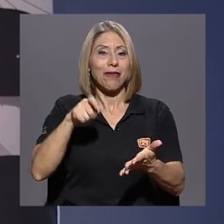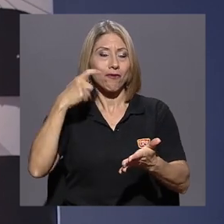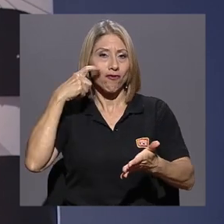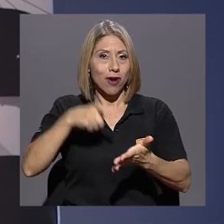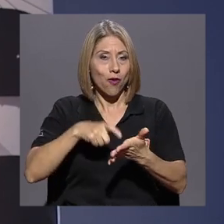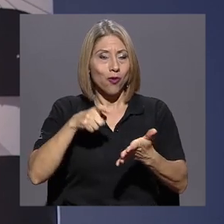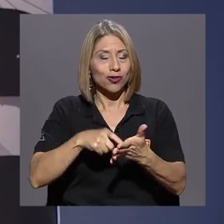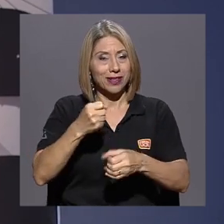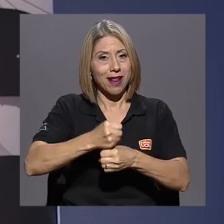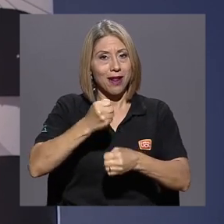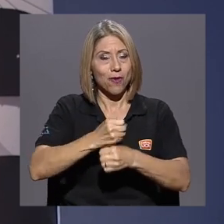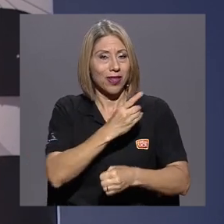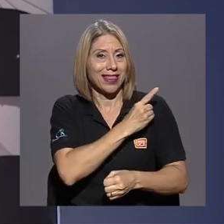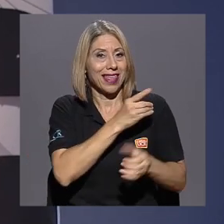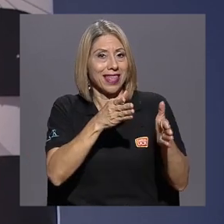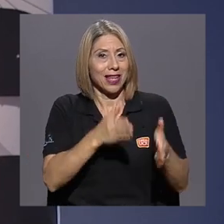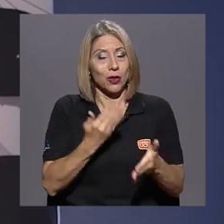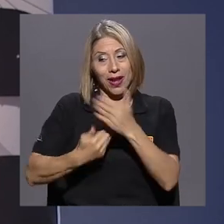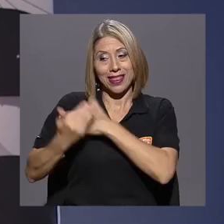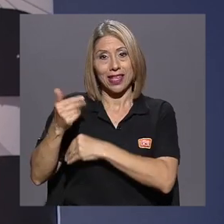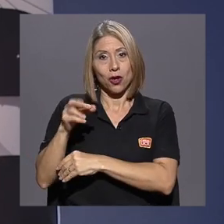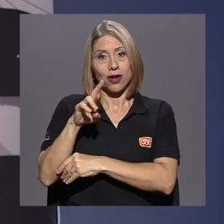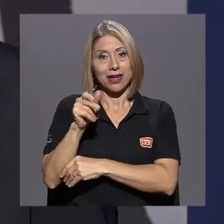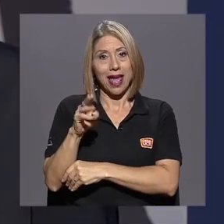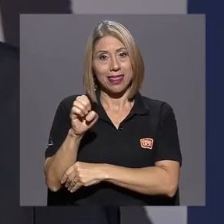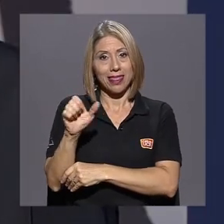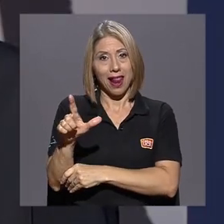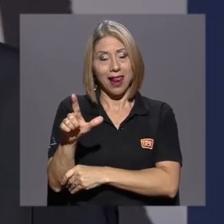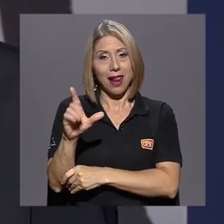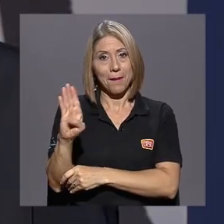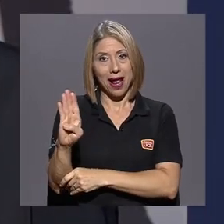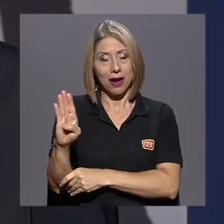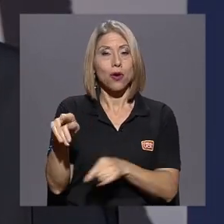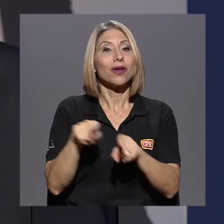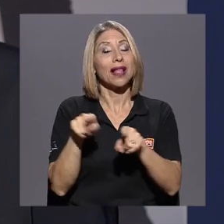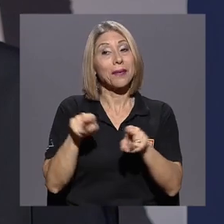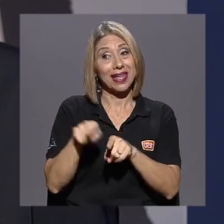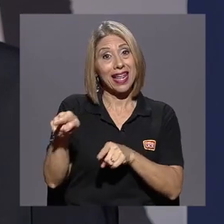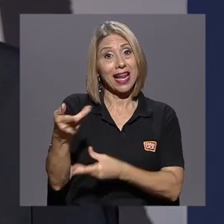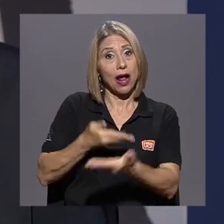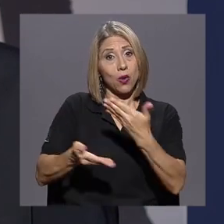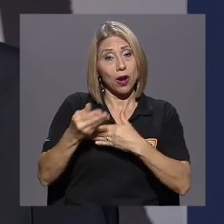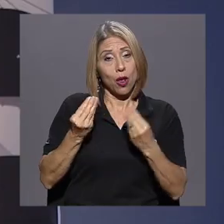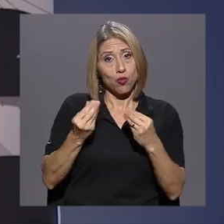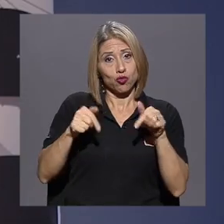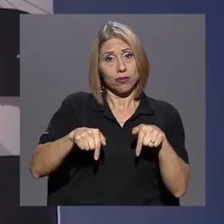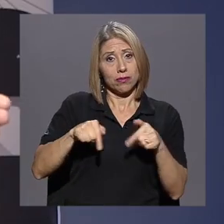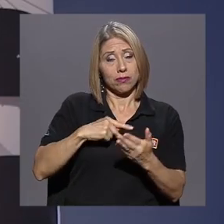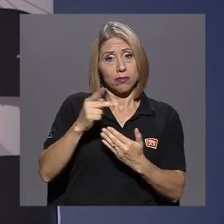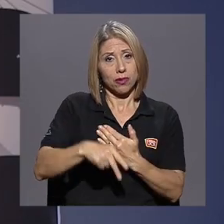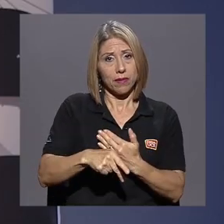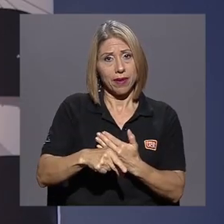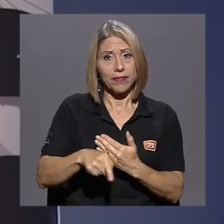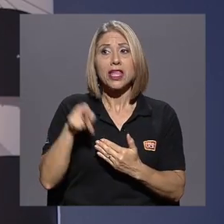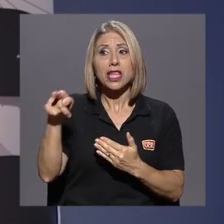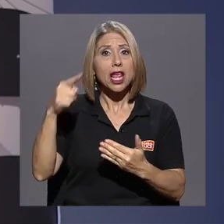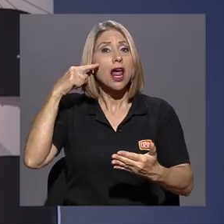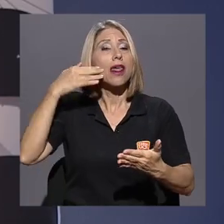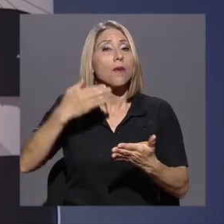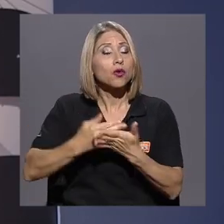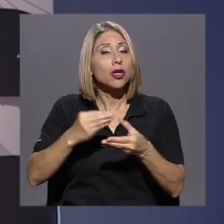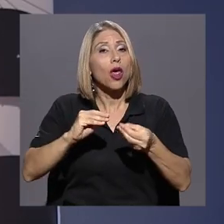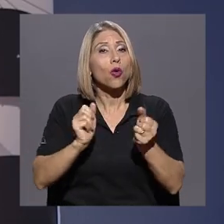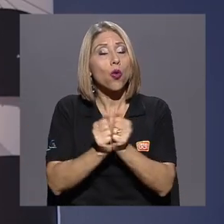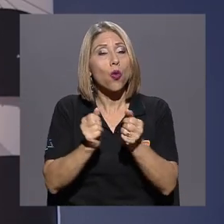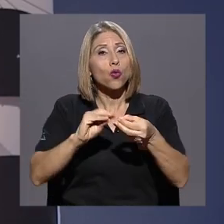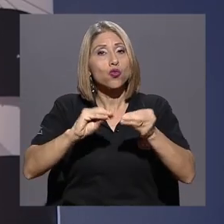supuesto, la labor del director anterior, don Randall Blanco, que también ha colaborado mucho acá en el programa y que ha demostrado en números, por un chequeo